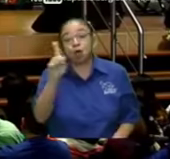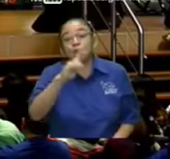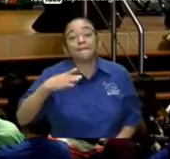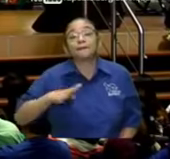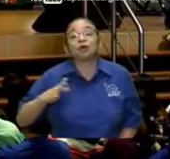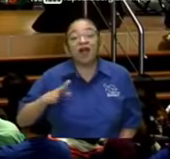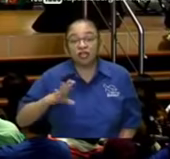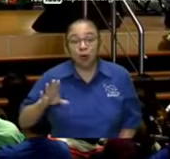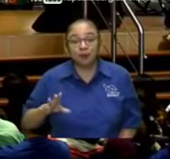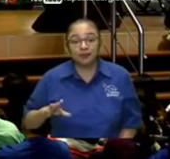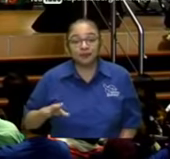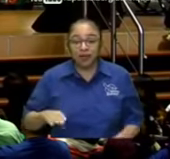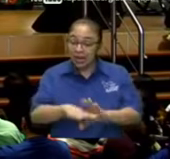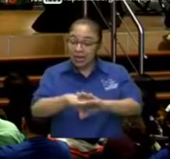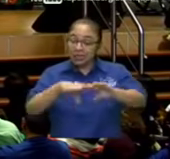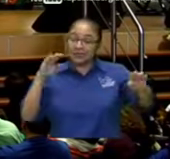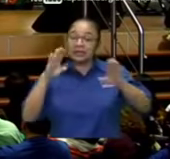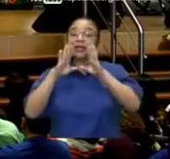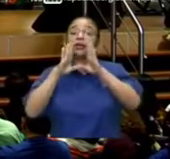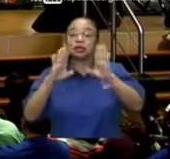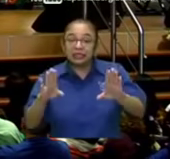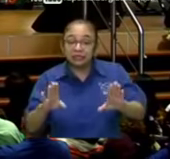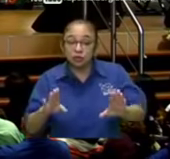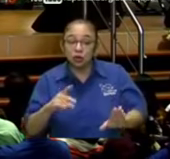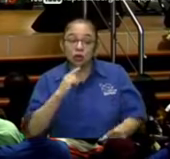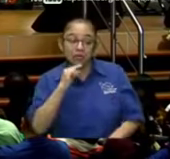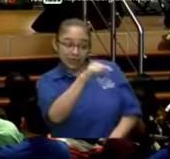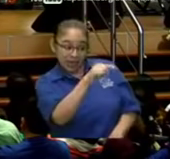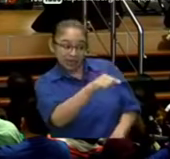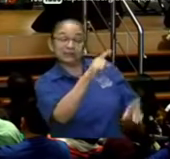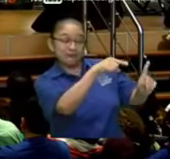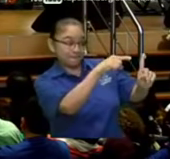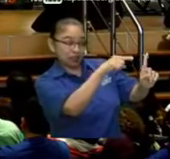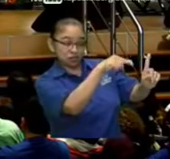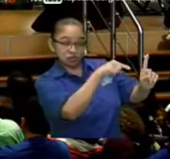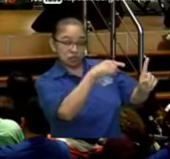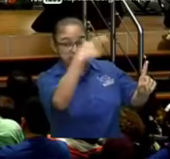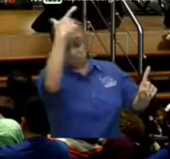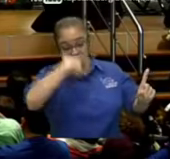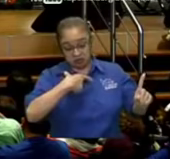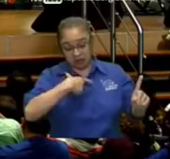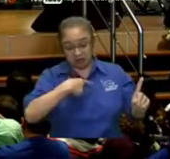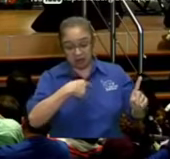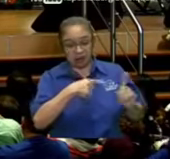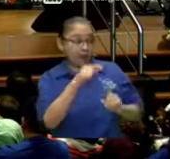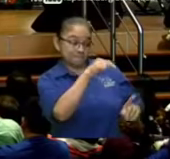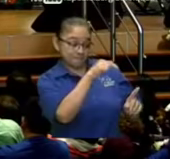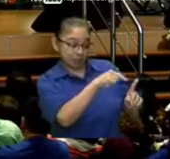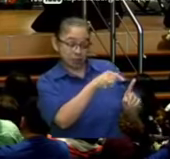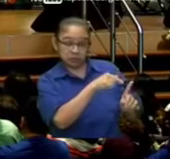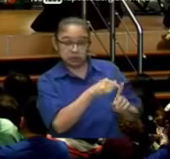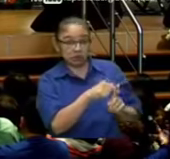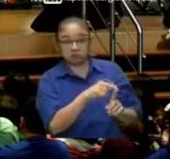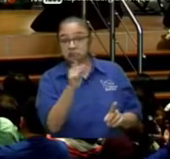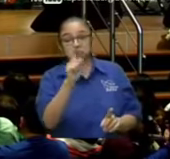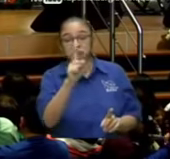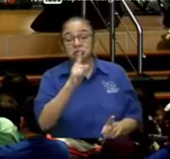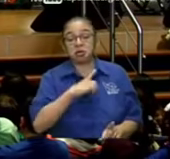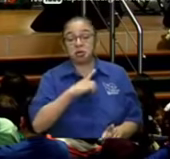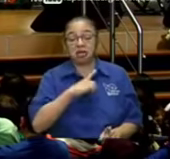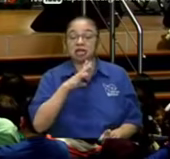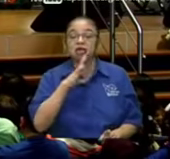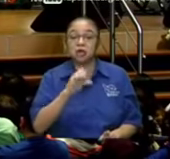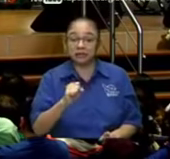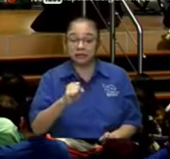Y entonces salen las noticias y de una vez lo declaran culpable. Pero no ha sido su juicio, o sea, la persona todavía no es declarada